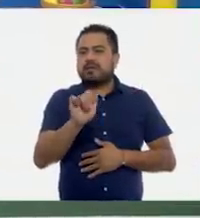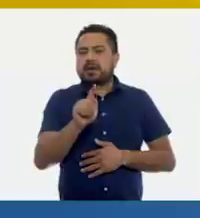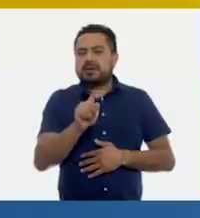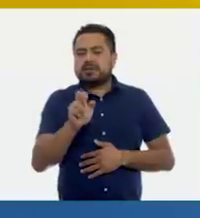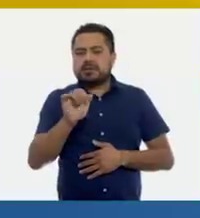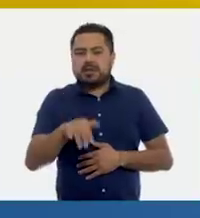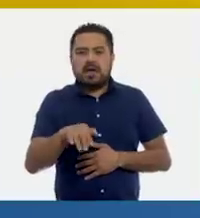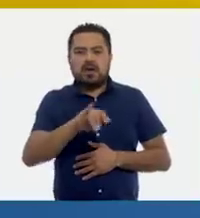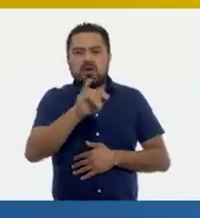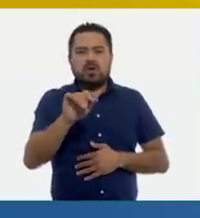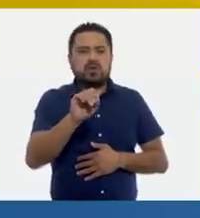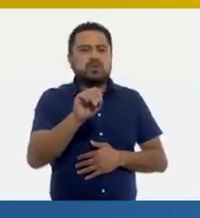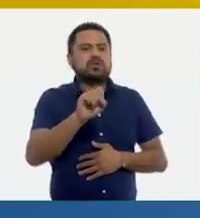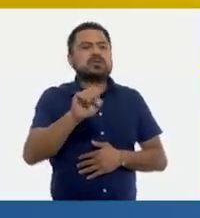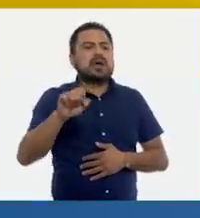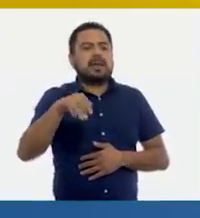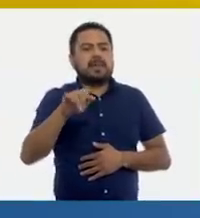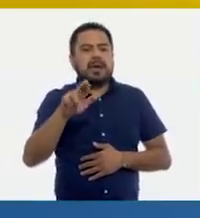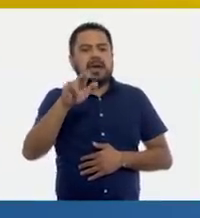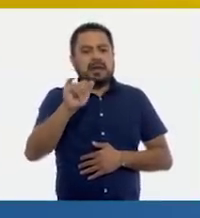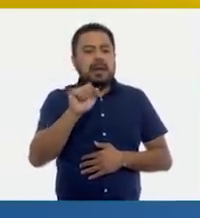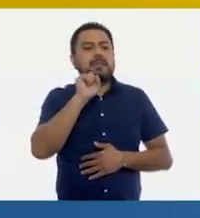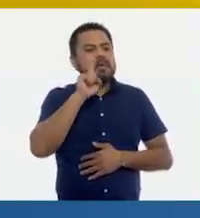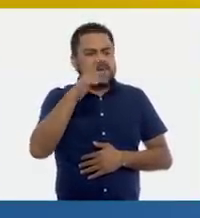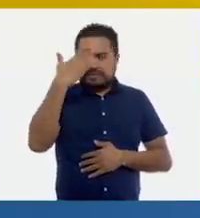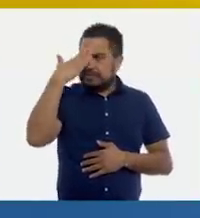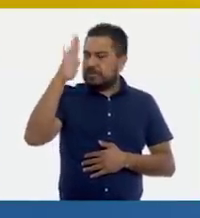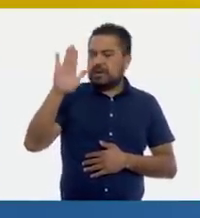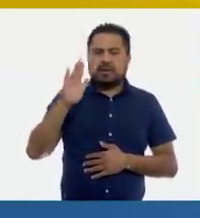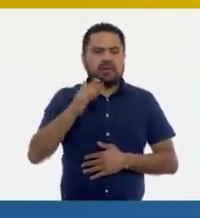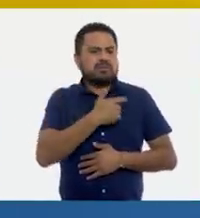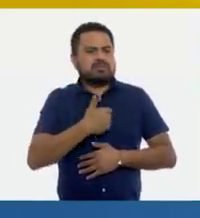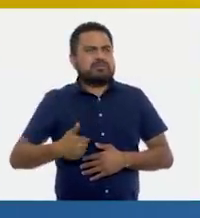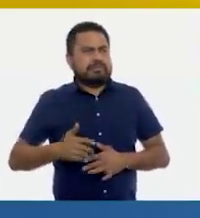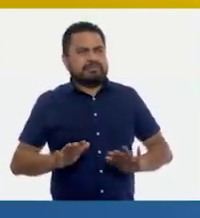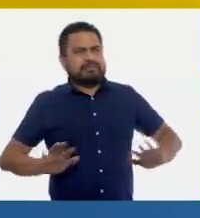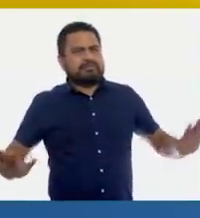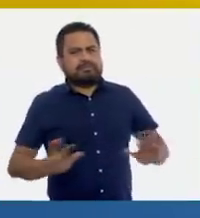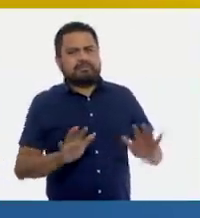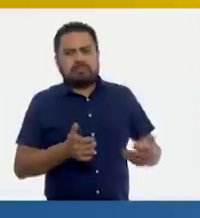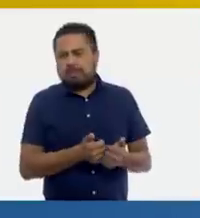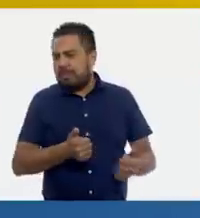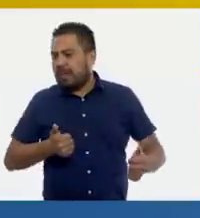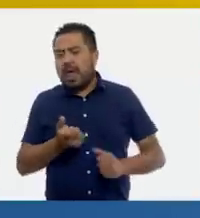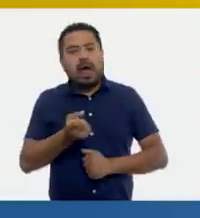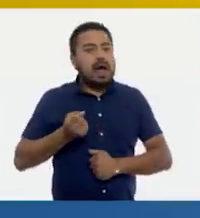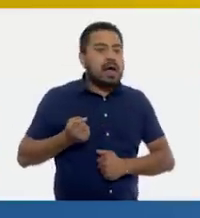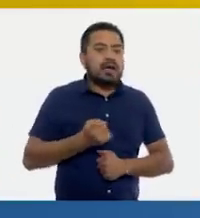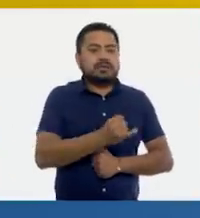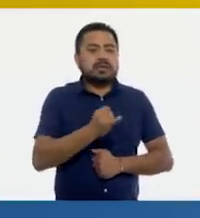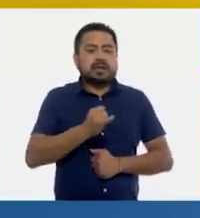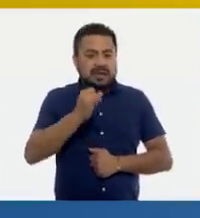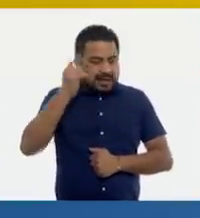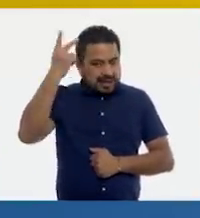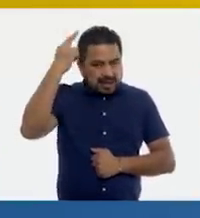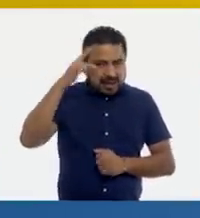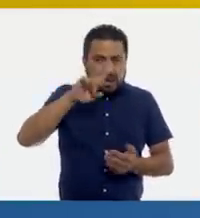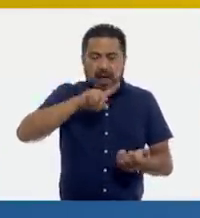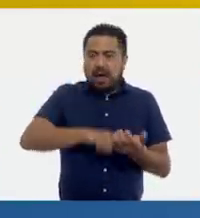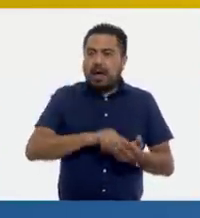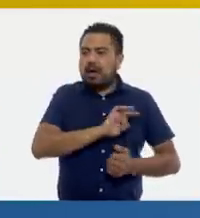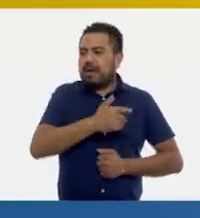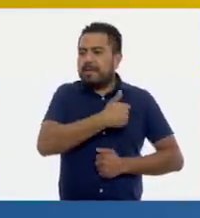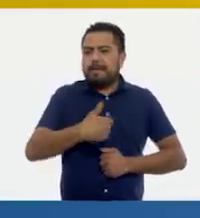José María Iglesias, el cual también desconoció a Lerdo como presidente. Fue así como Díaz pudo llegar a ser presidente